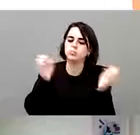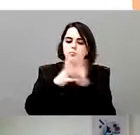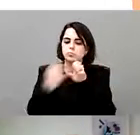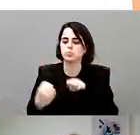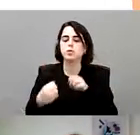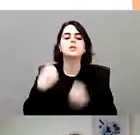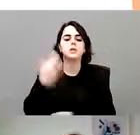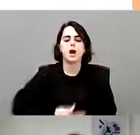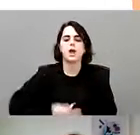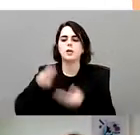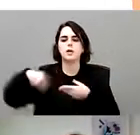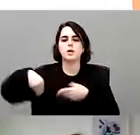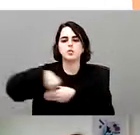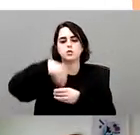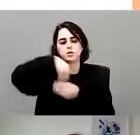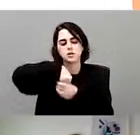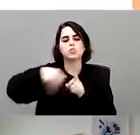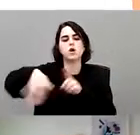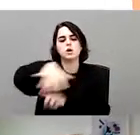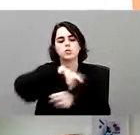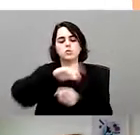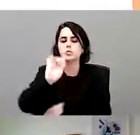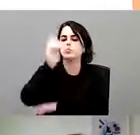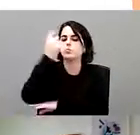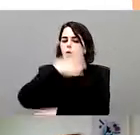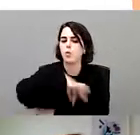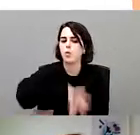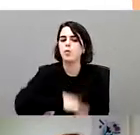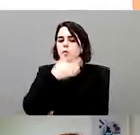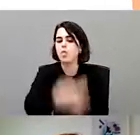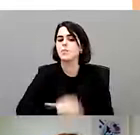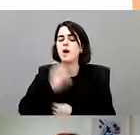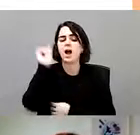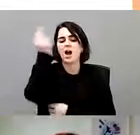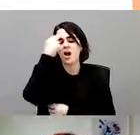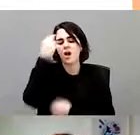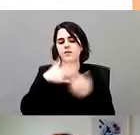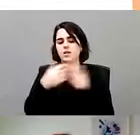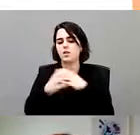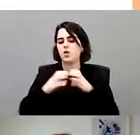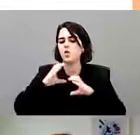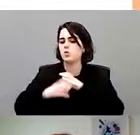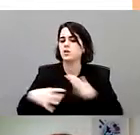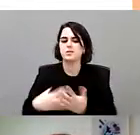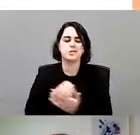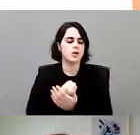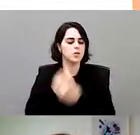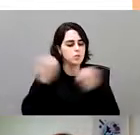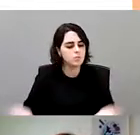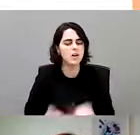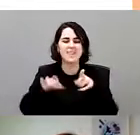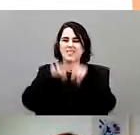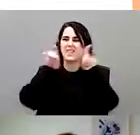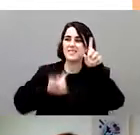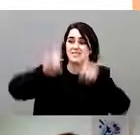inclusión en su entorno y potenciamos todas sus habilidades comunicativas. Nos da igual que haga un gesto en un